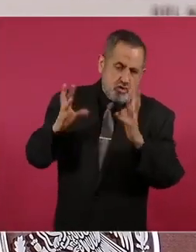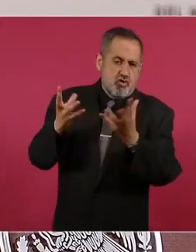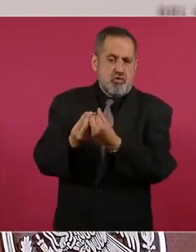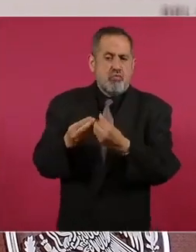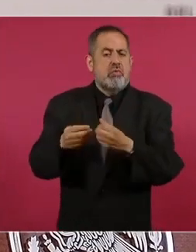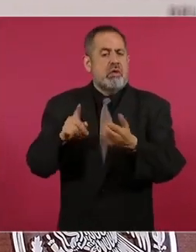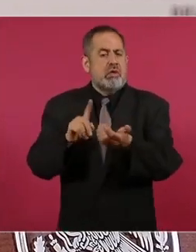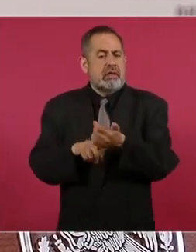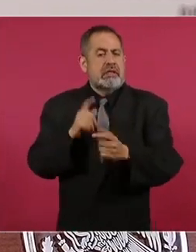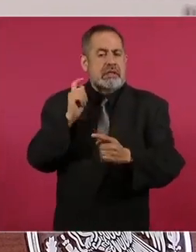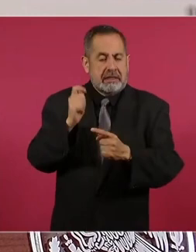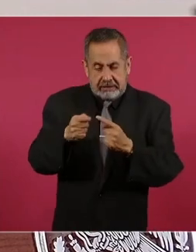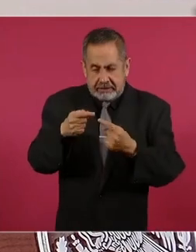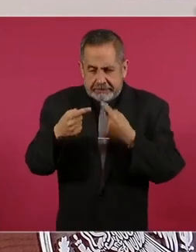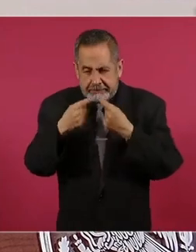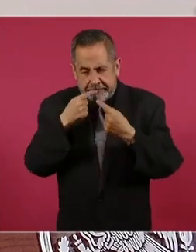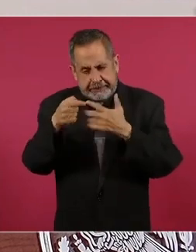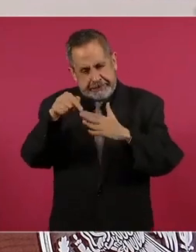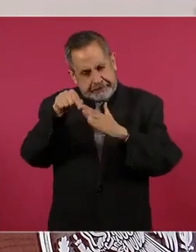que está en cuestión.